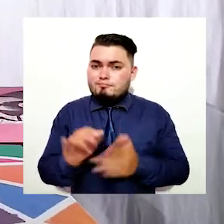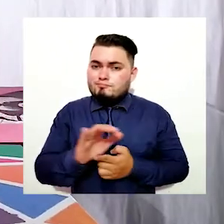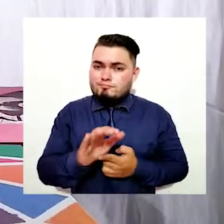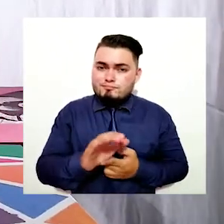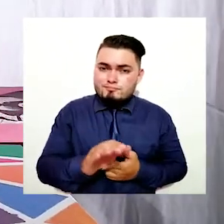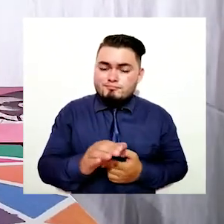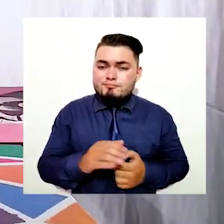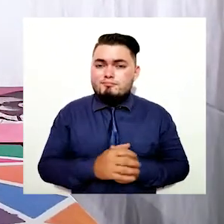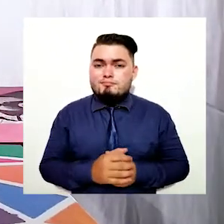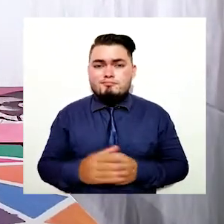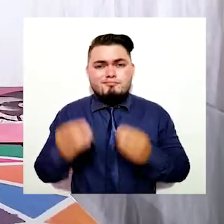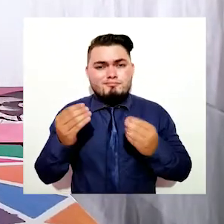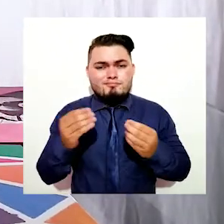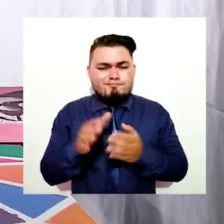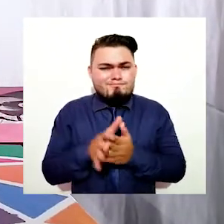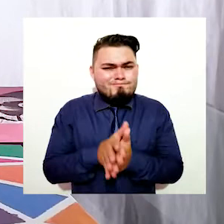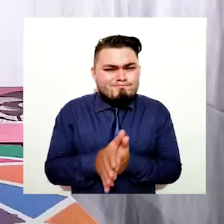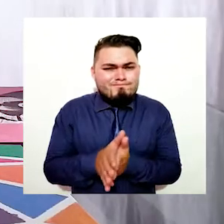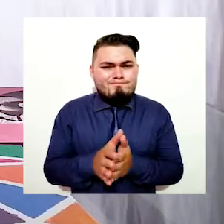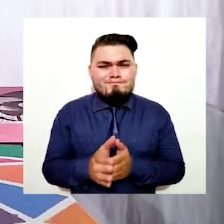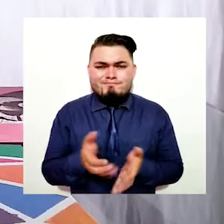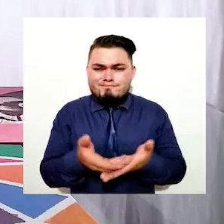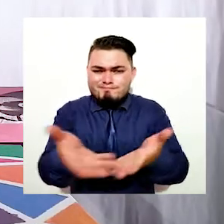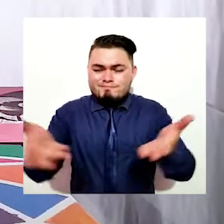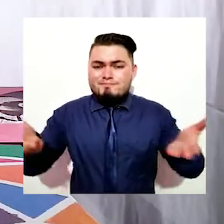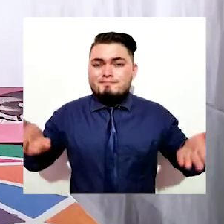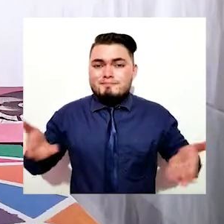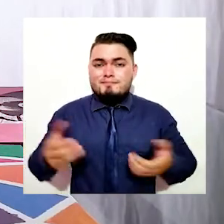haya sido de mucho provecho para